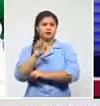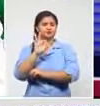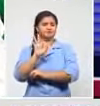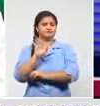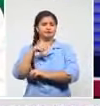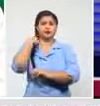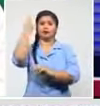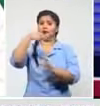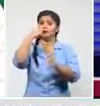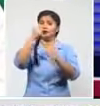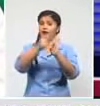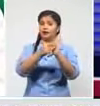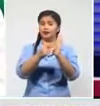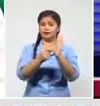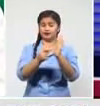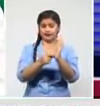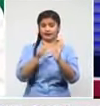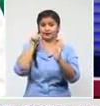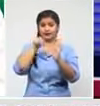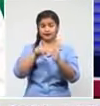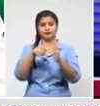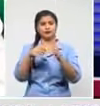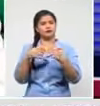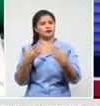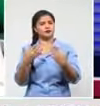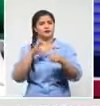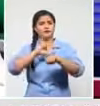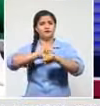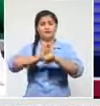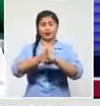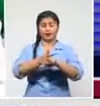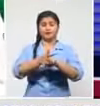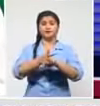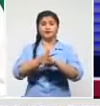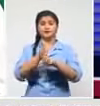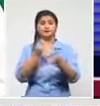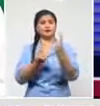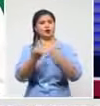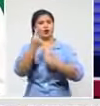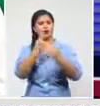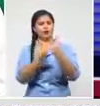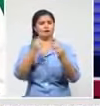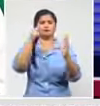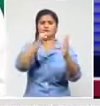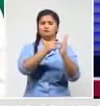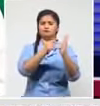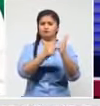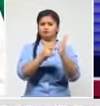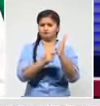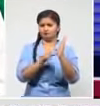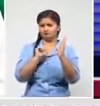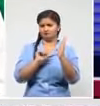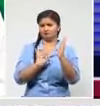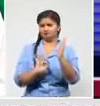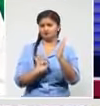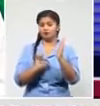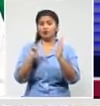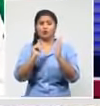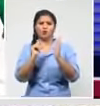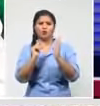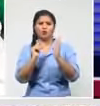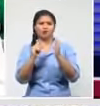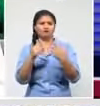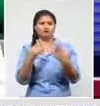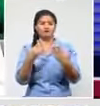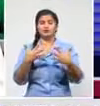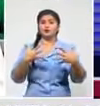características del comportamiento de la pandemia va teniendo algunas particularidades, un poco en relación con